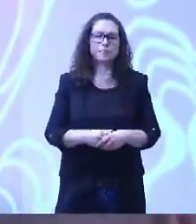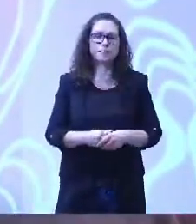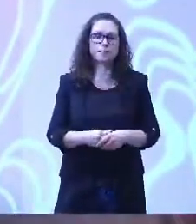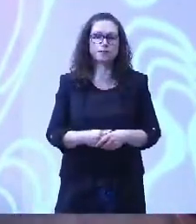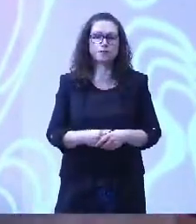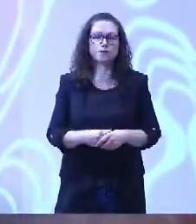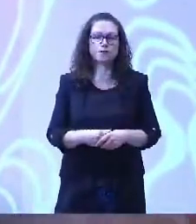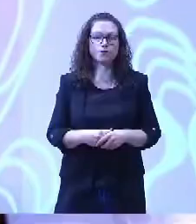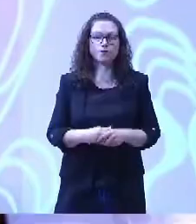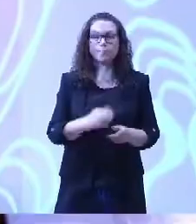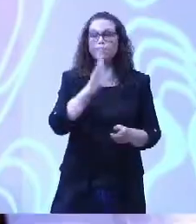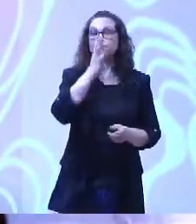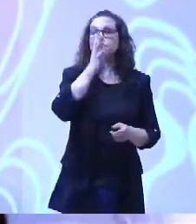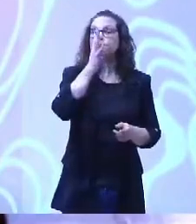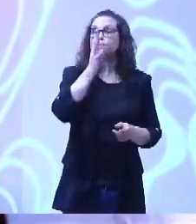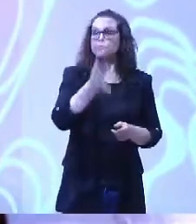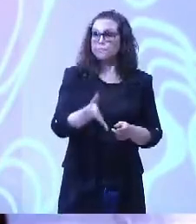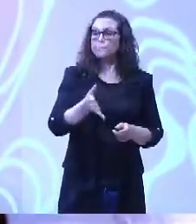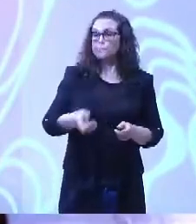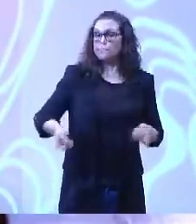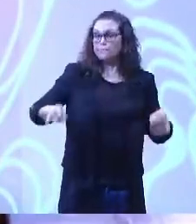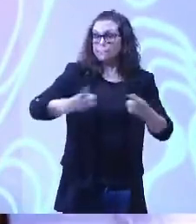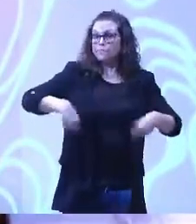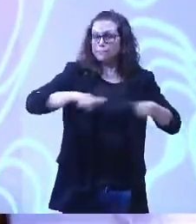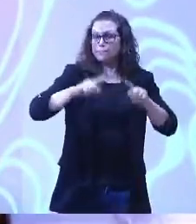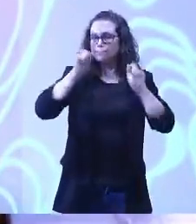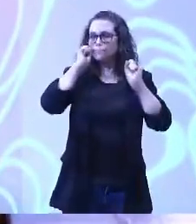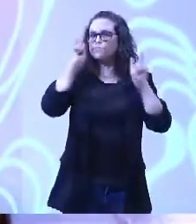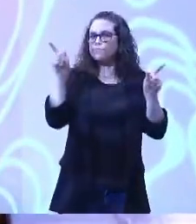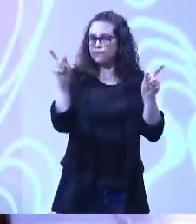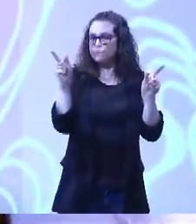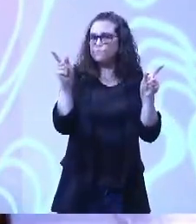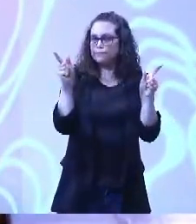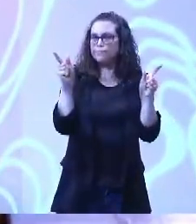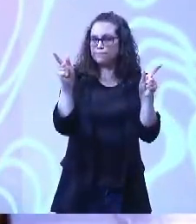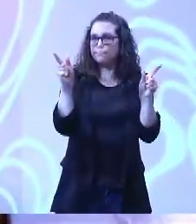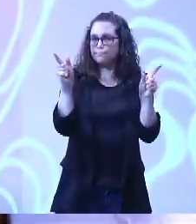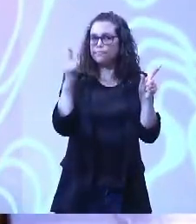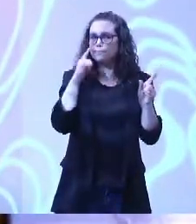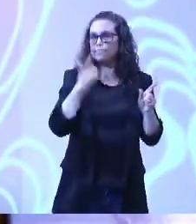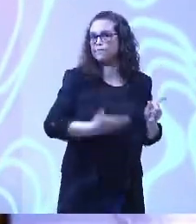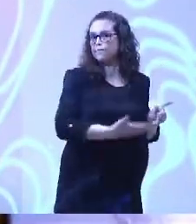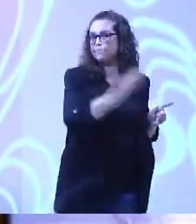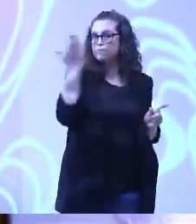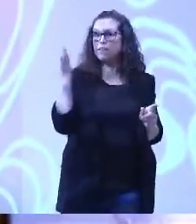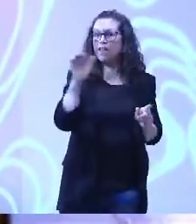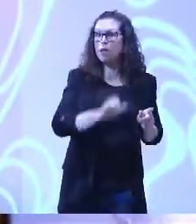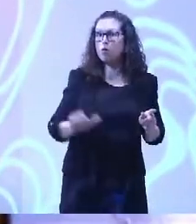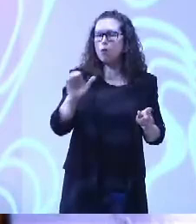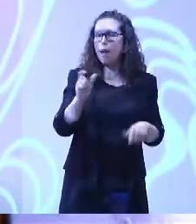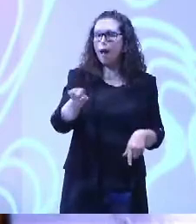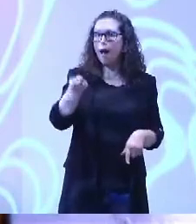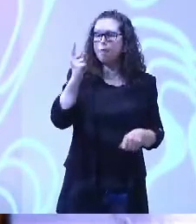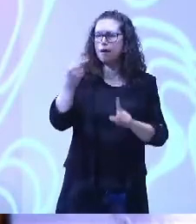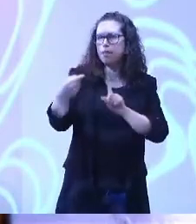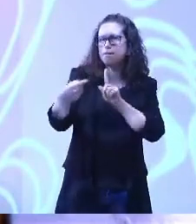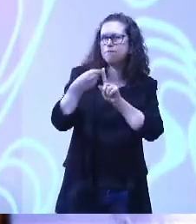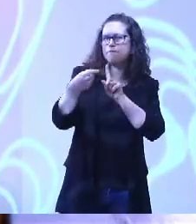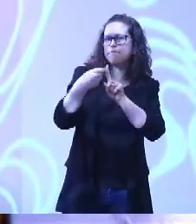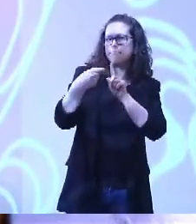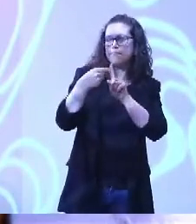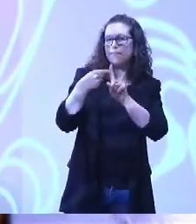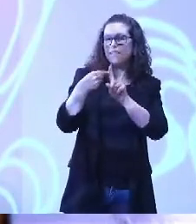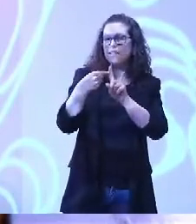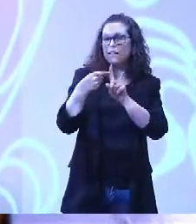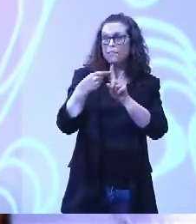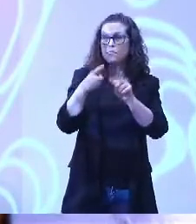tenemos que ser conscientes de que hay muchas amenazas para Europa y que quieren debilitar a Europa porque es un